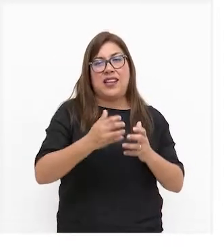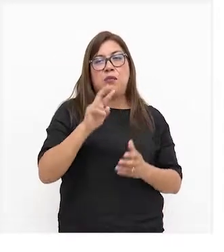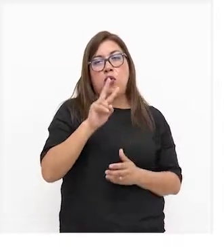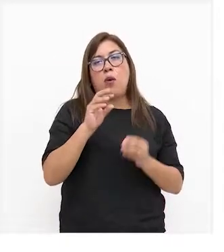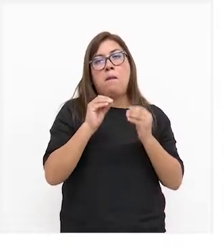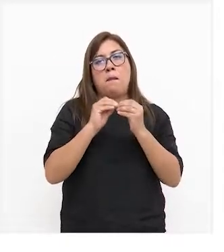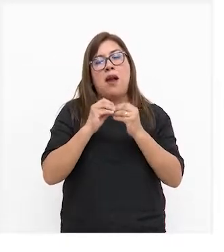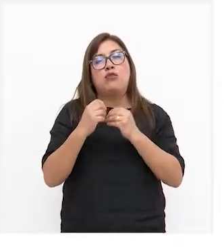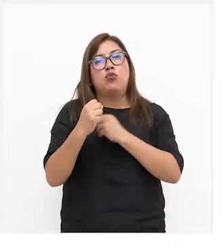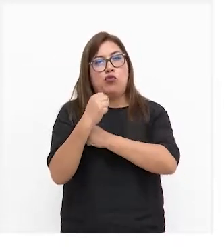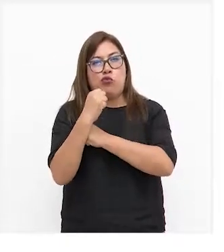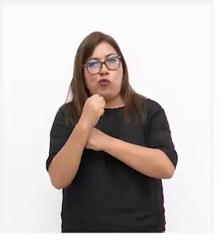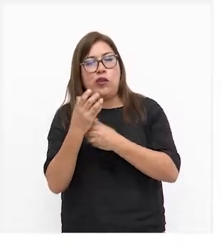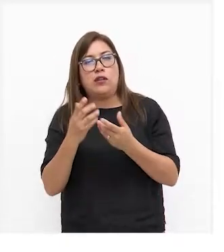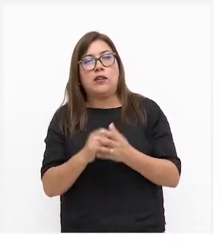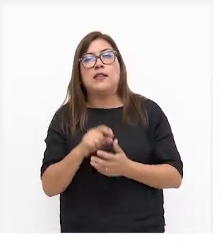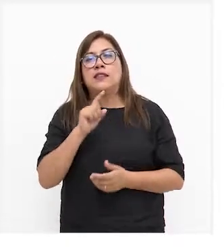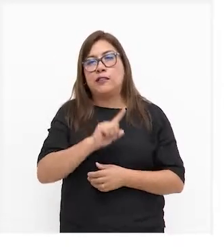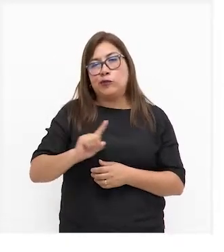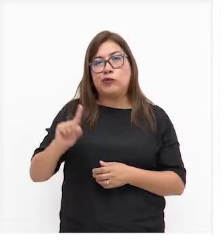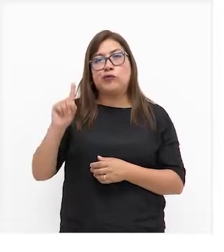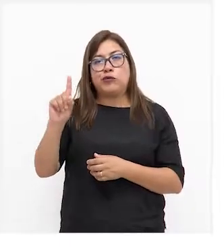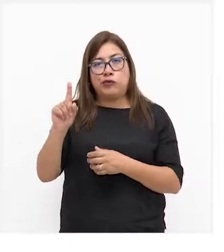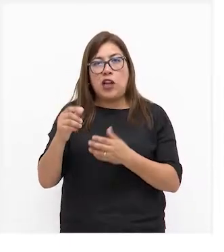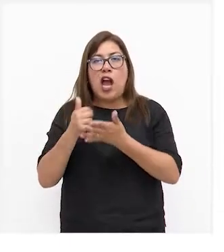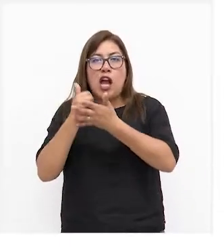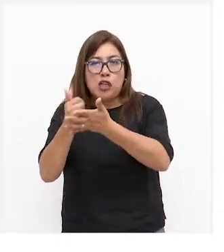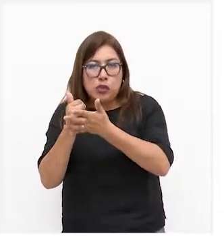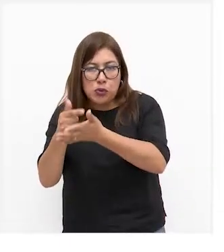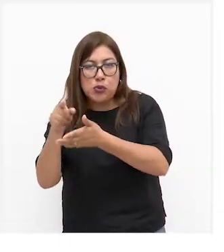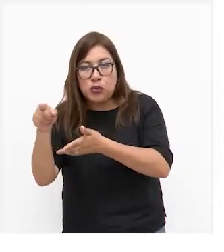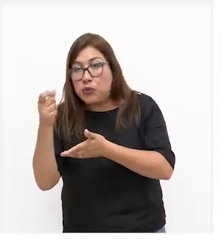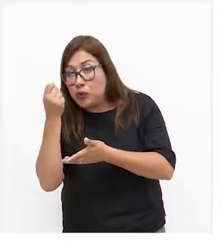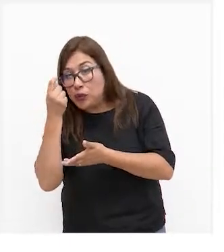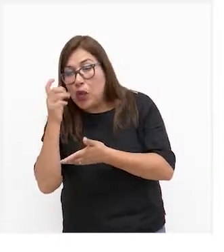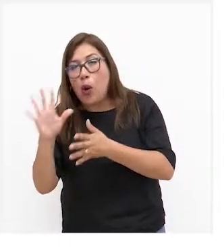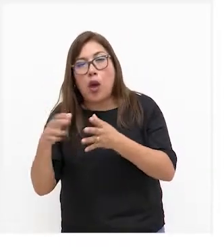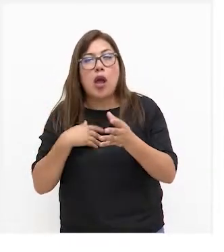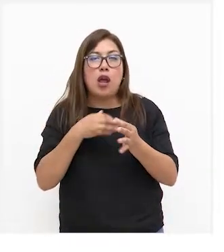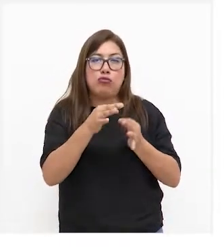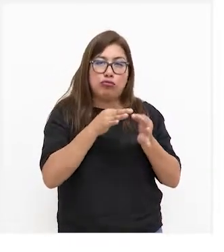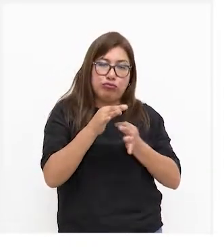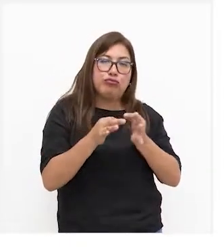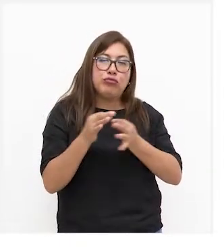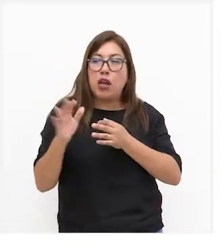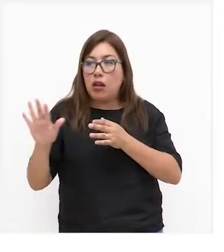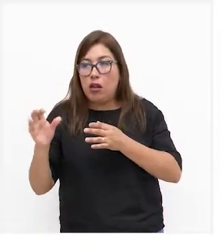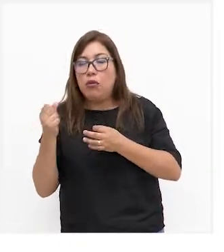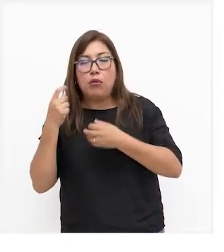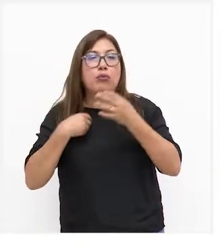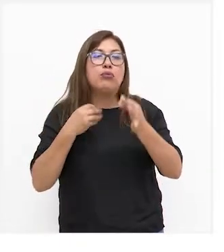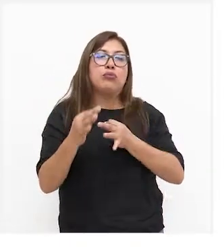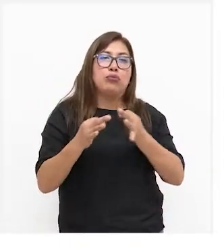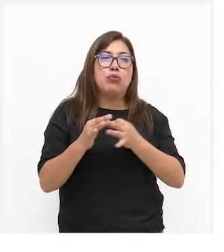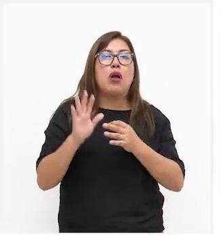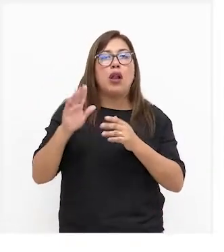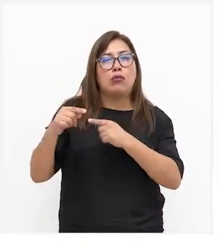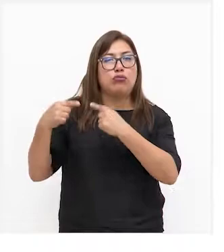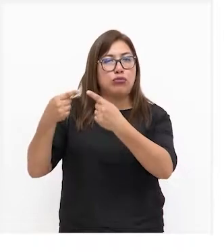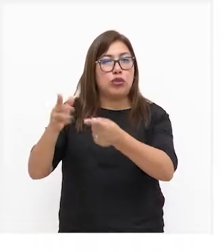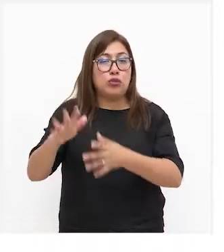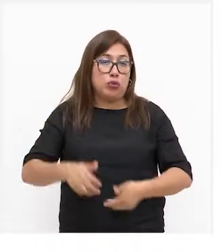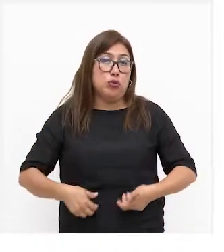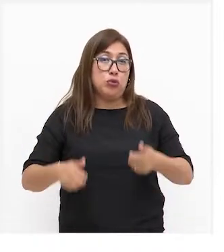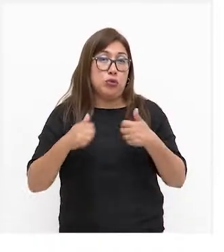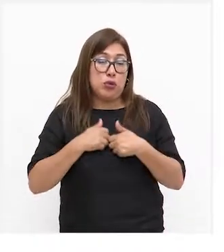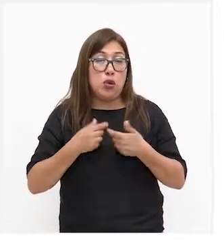2, pues interpretará la voluntad de la persona a partir de sus experiencias y preferencias a lo largo de su vida.